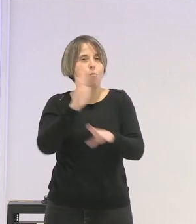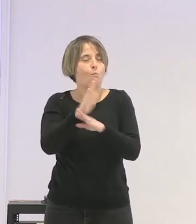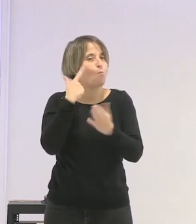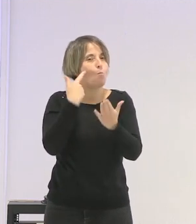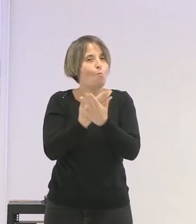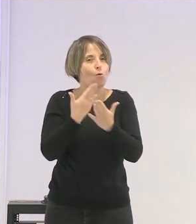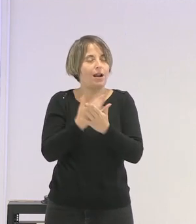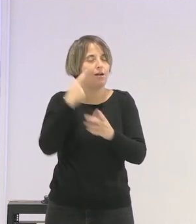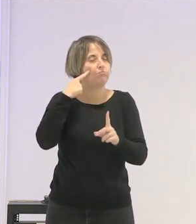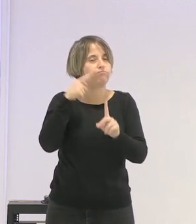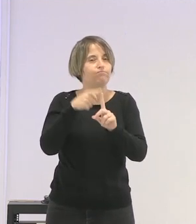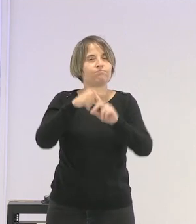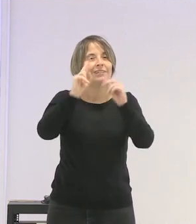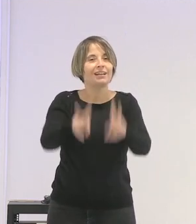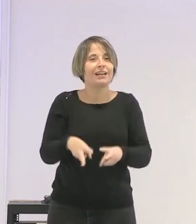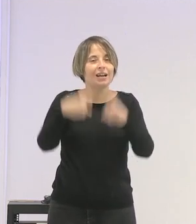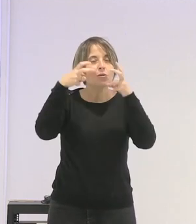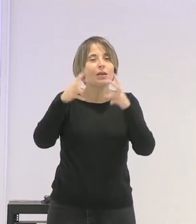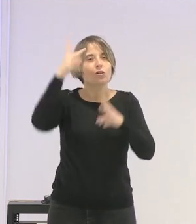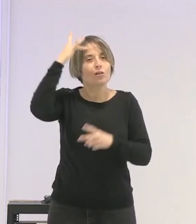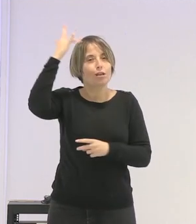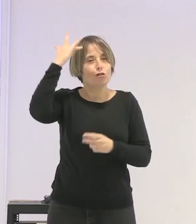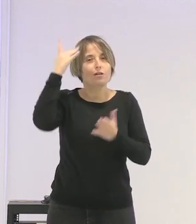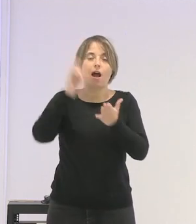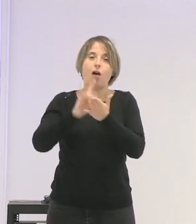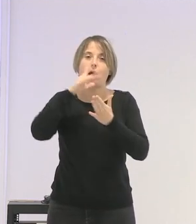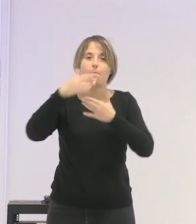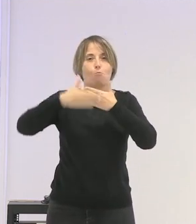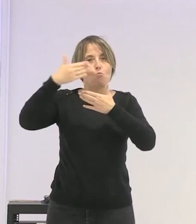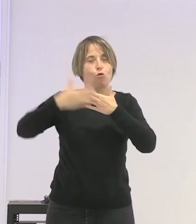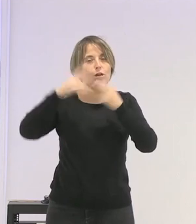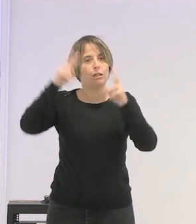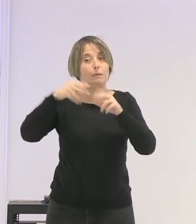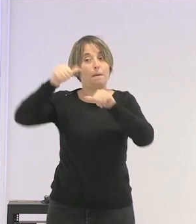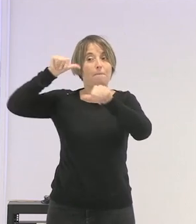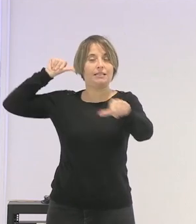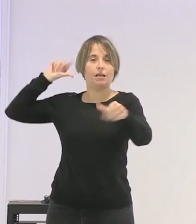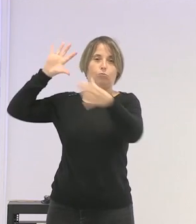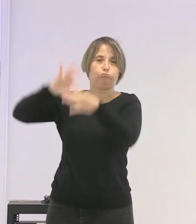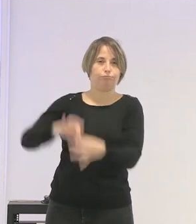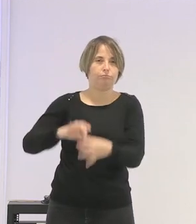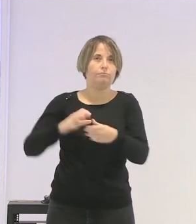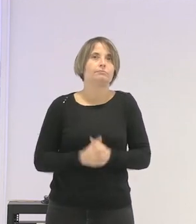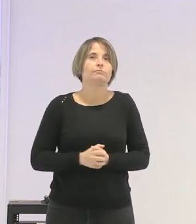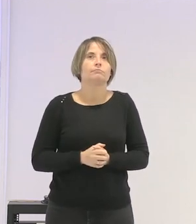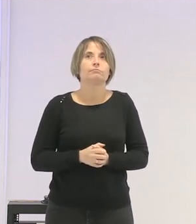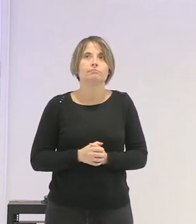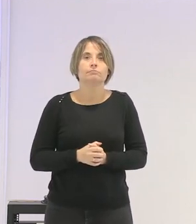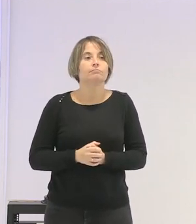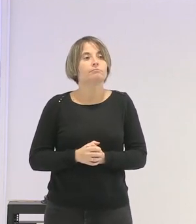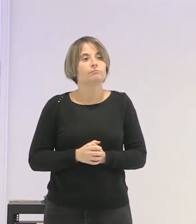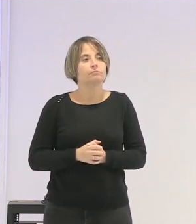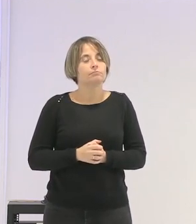esta renovación de estas ideologías, ¿no? Con respecto al pasado, ¿no? Es verdad que hay